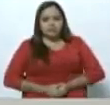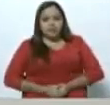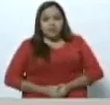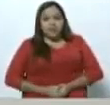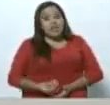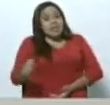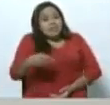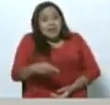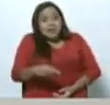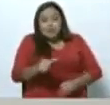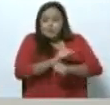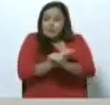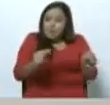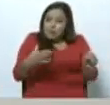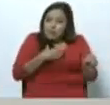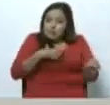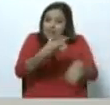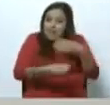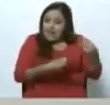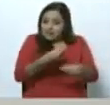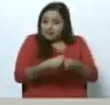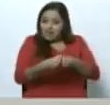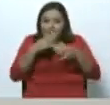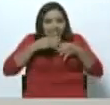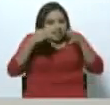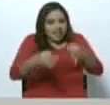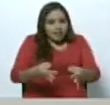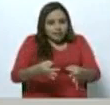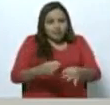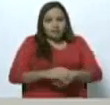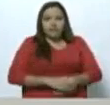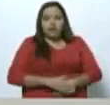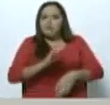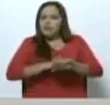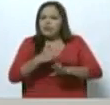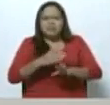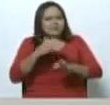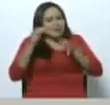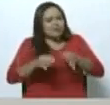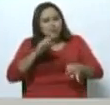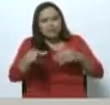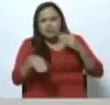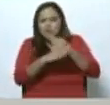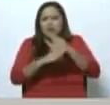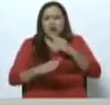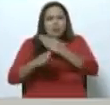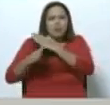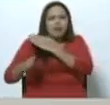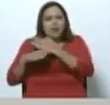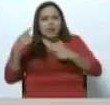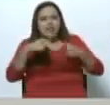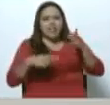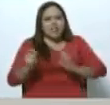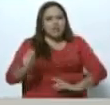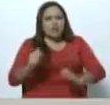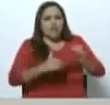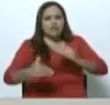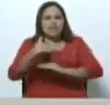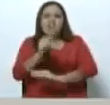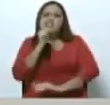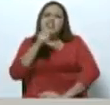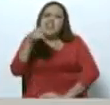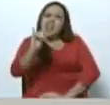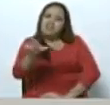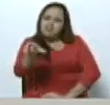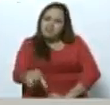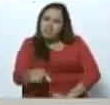materialmente imposible de realizar. Cuando todo quedaría bloqueado en el Tribunal Supremo. Adivina de quiénes son los del Tribunal Supremo, sistema